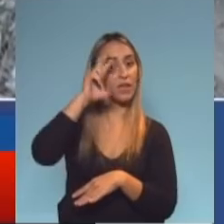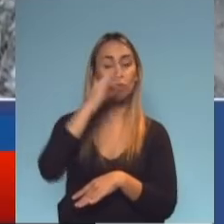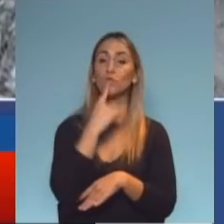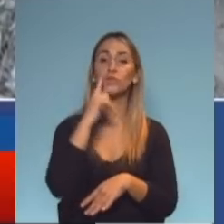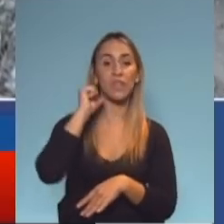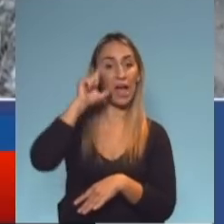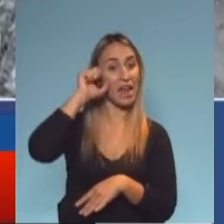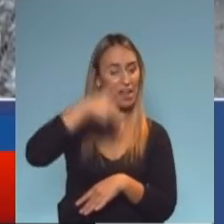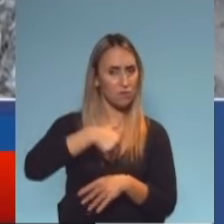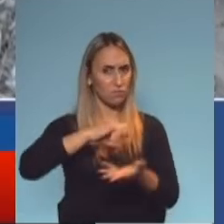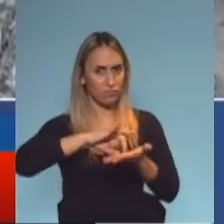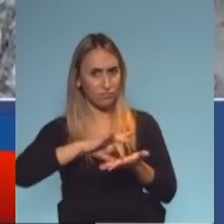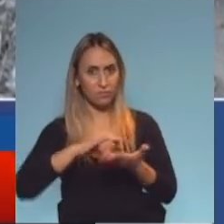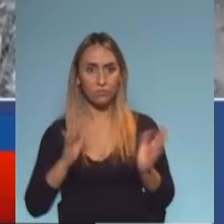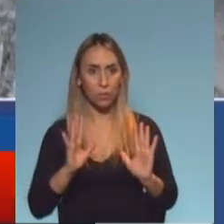Suspendemos